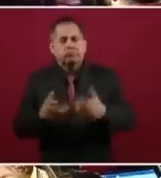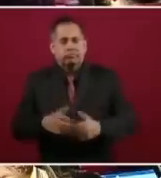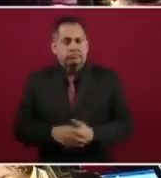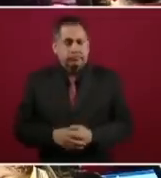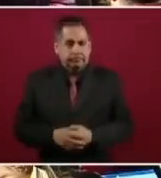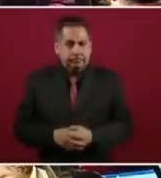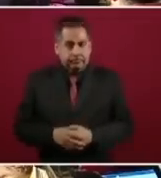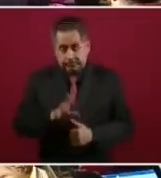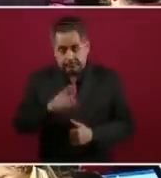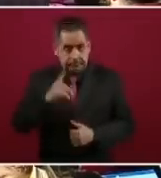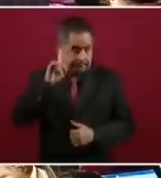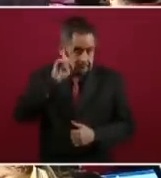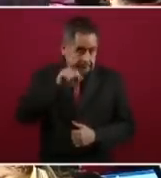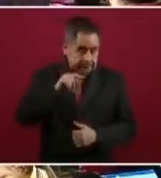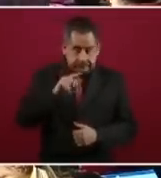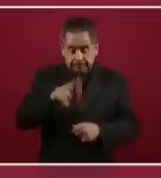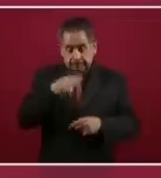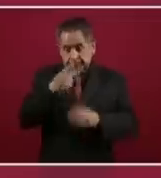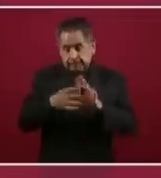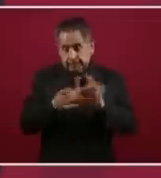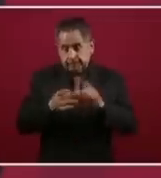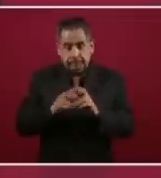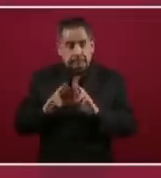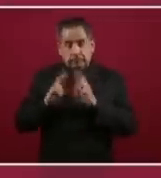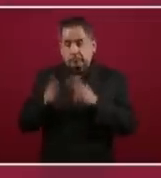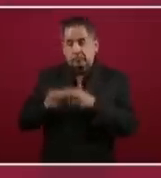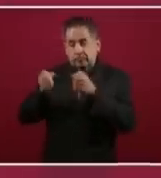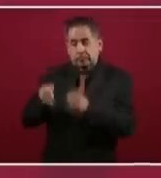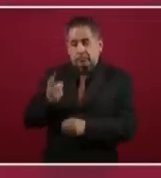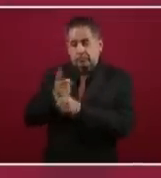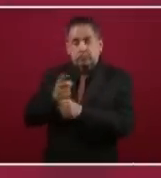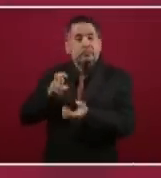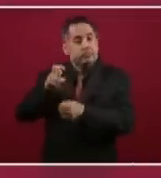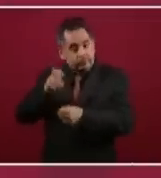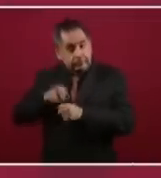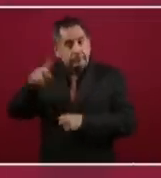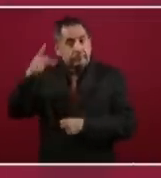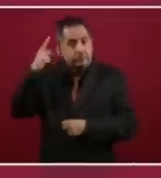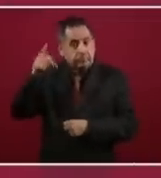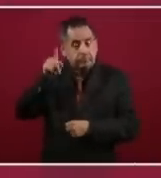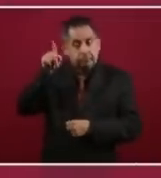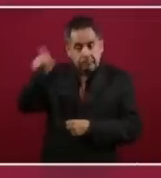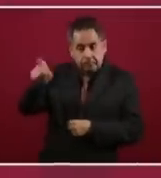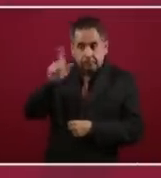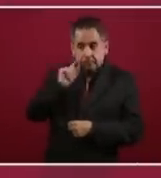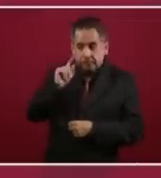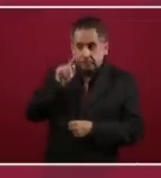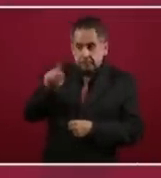Mañana tenemos la reunión de seguridad en Puebla,